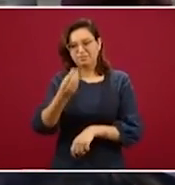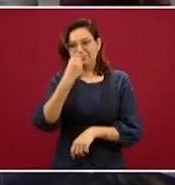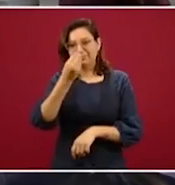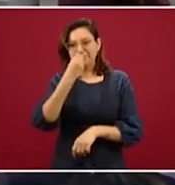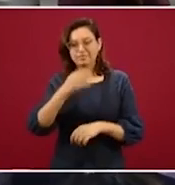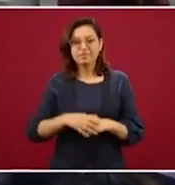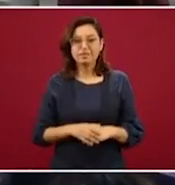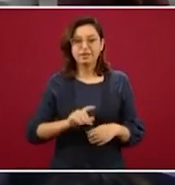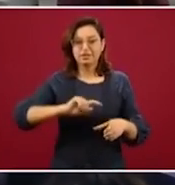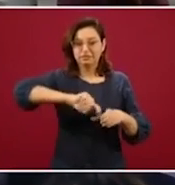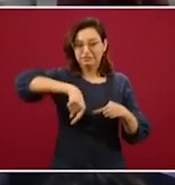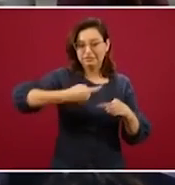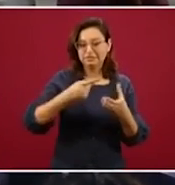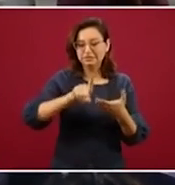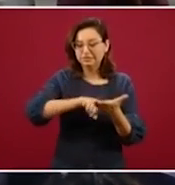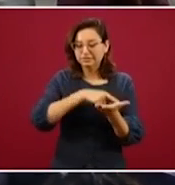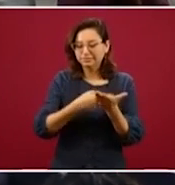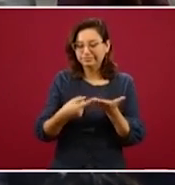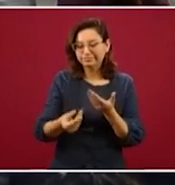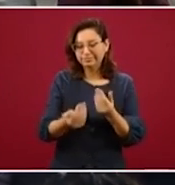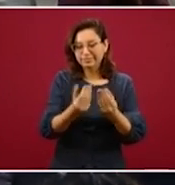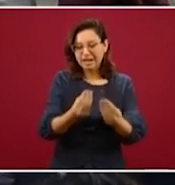no es para el desayuno también, pero